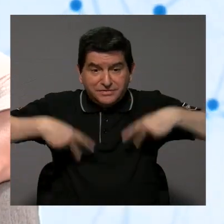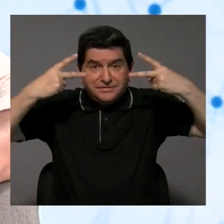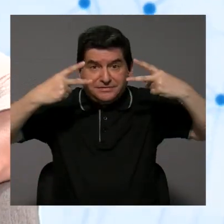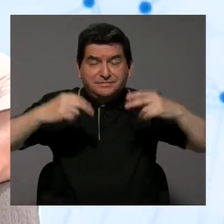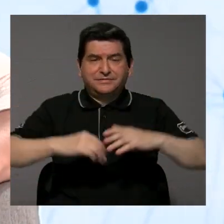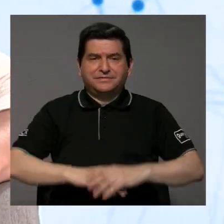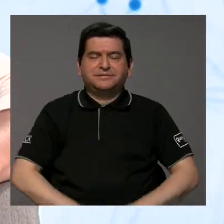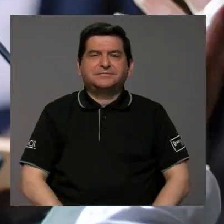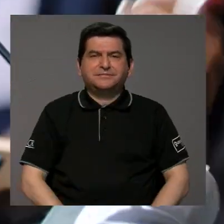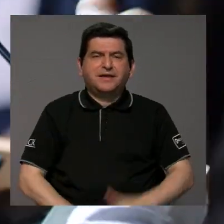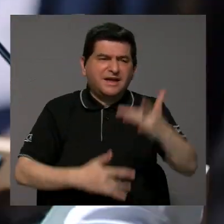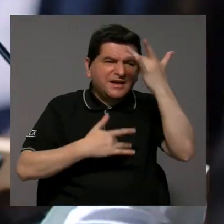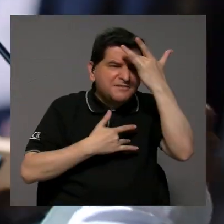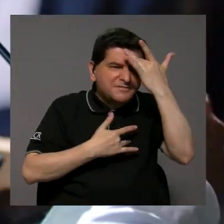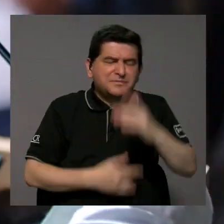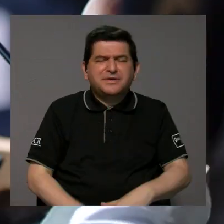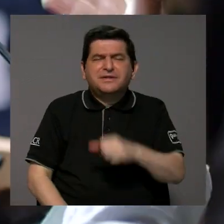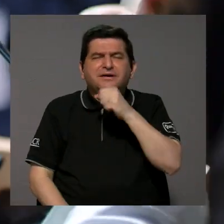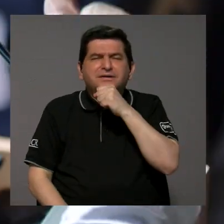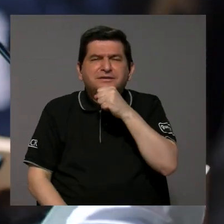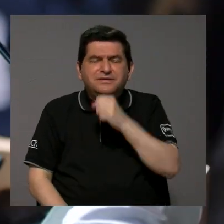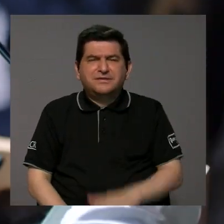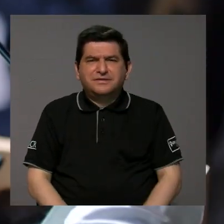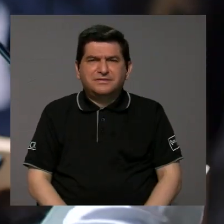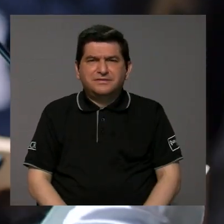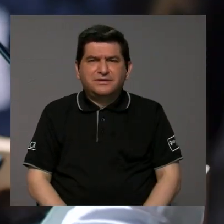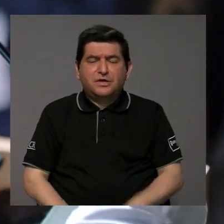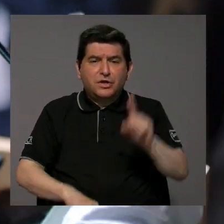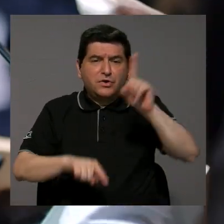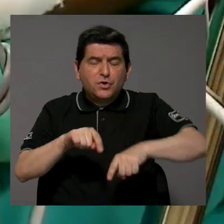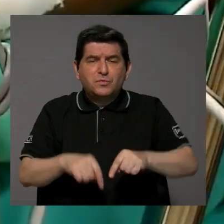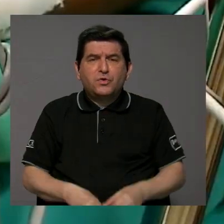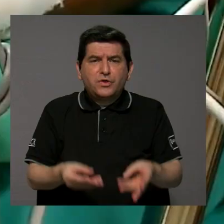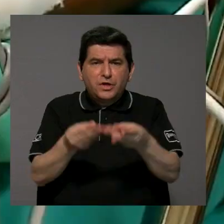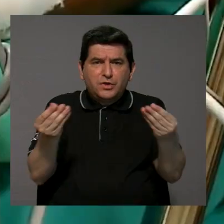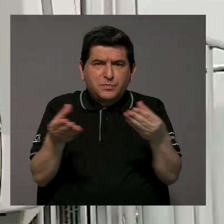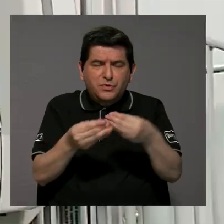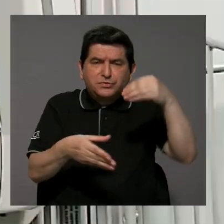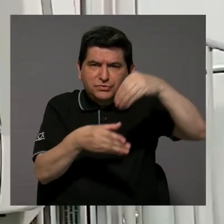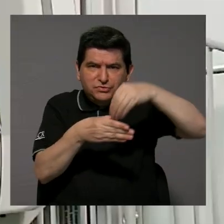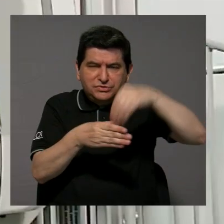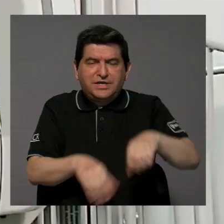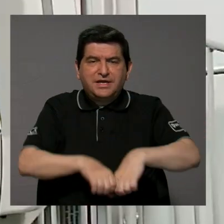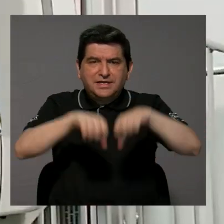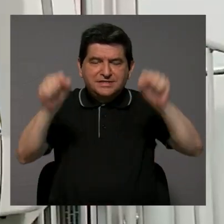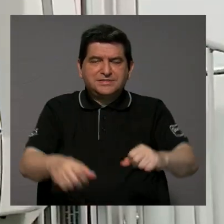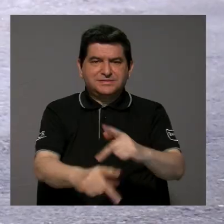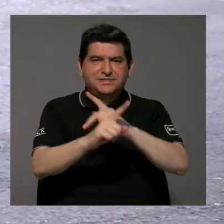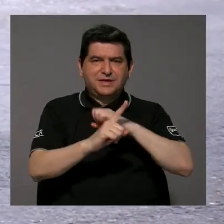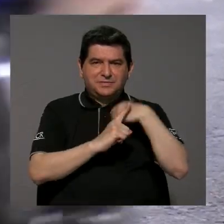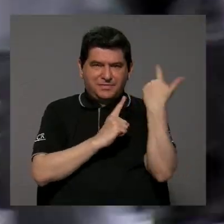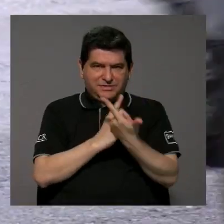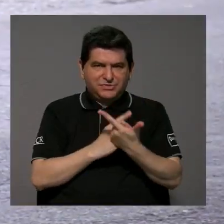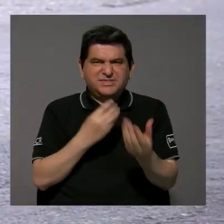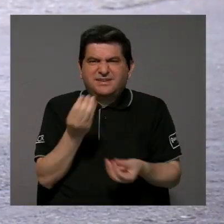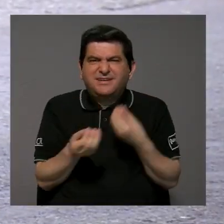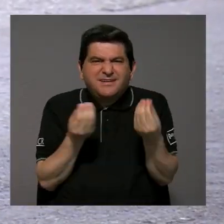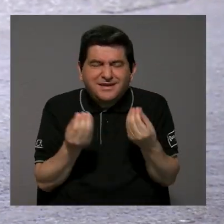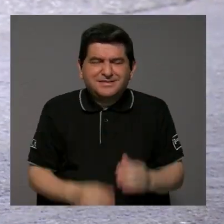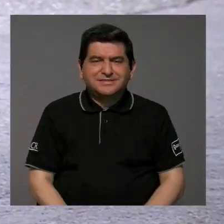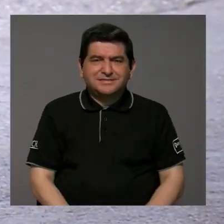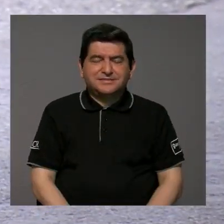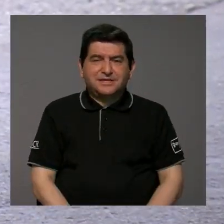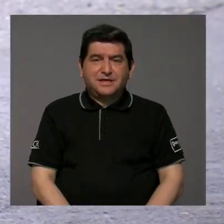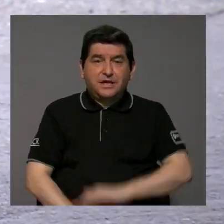vivos y vivas, ¿no? Enfermedades, envejecimiento, incapacidad para generar ingresos. Lo que llamamos sistemas de protección social lo que